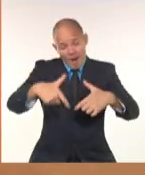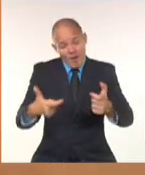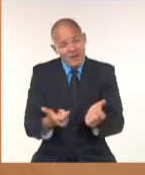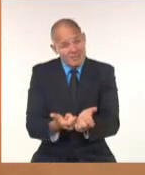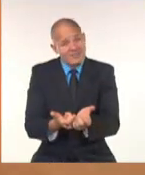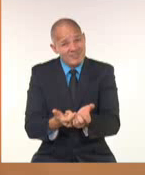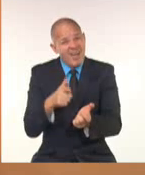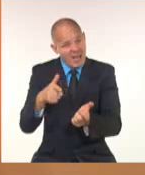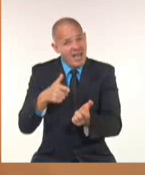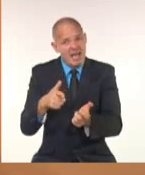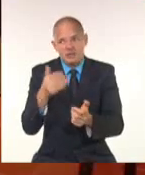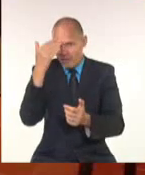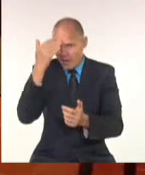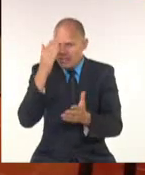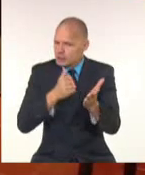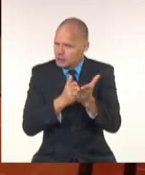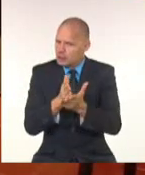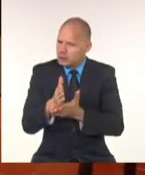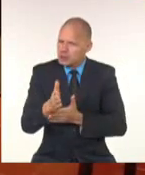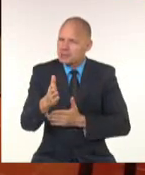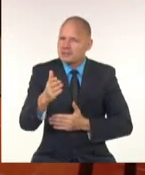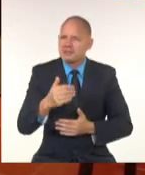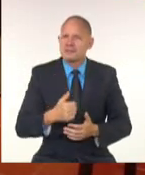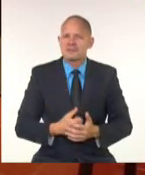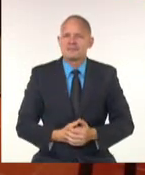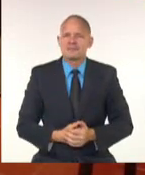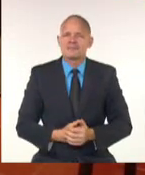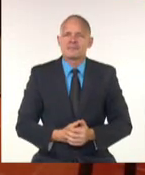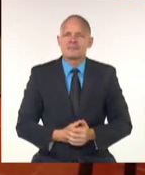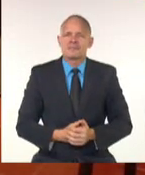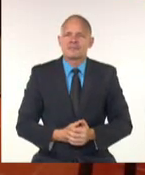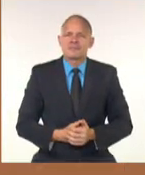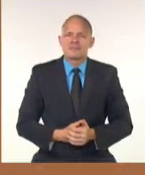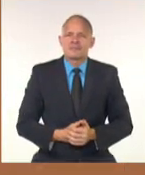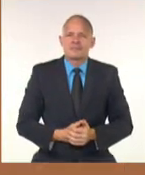Desde Villa Clara, Hilda Cárdenas Colledo, Canal Cubano de Noticias.